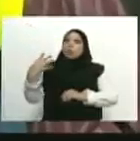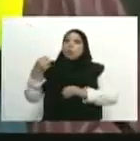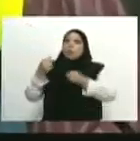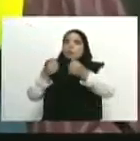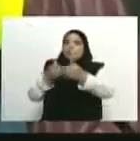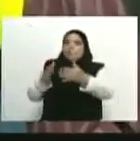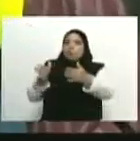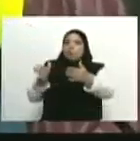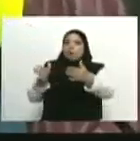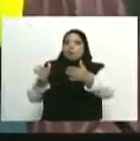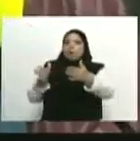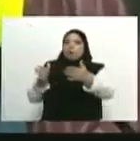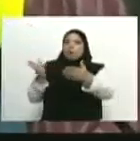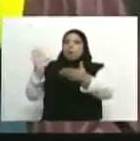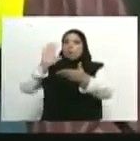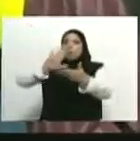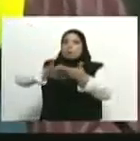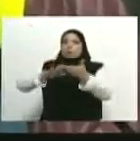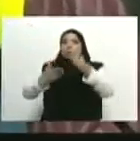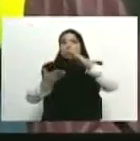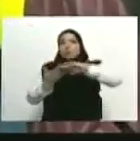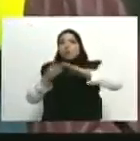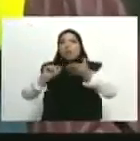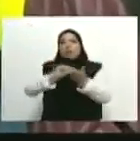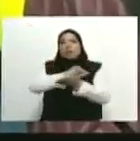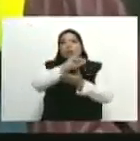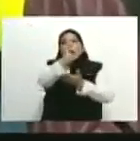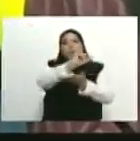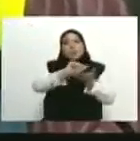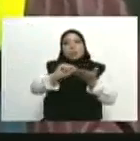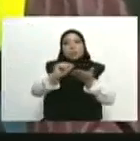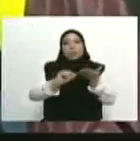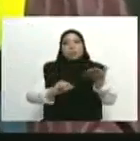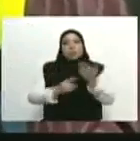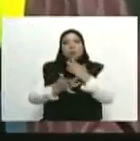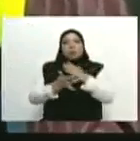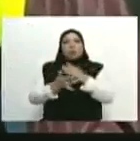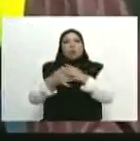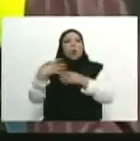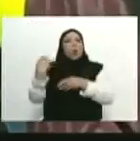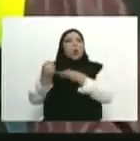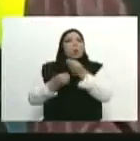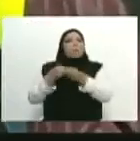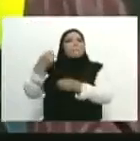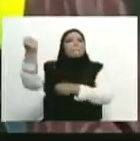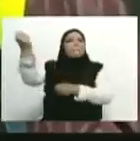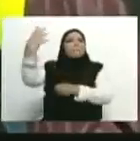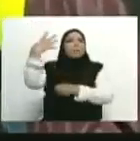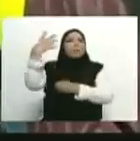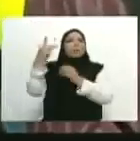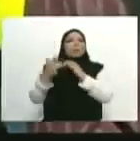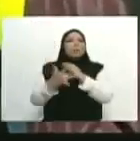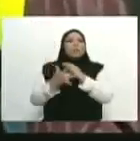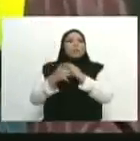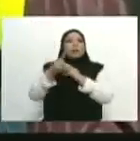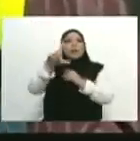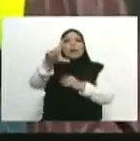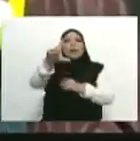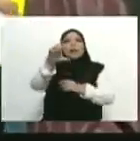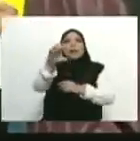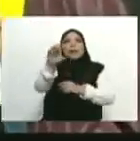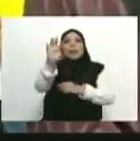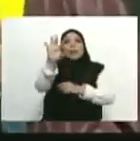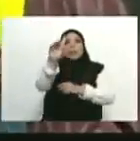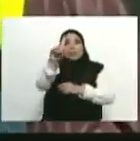públicas. Las ensamblamos también allá, las diseñamos y las ensamblamos. ¿Qué tecnología utilizan en las luminarias? Usamos tecnología LED. Este es